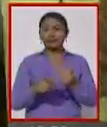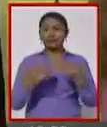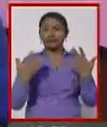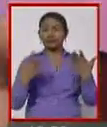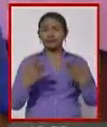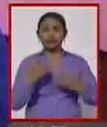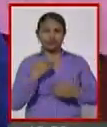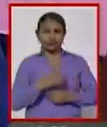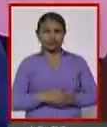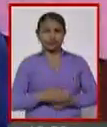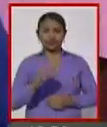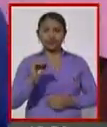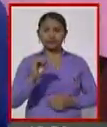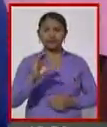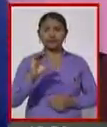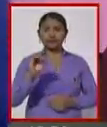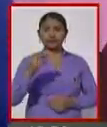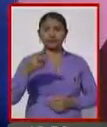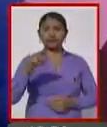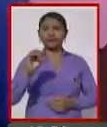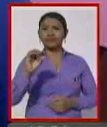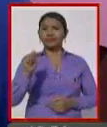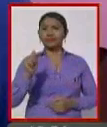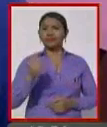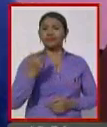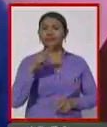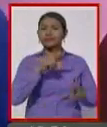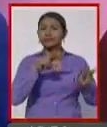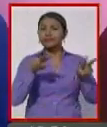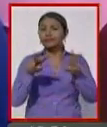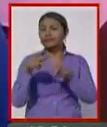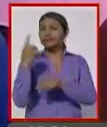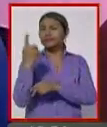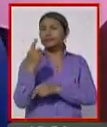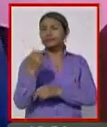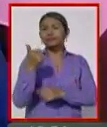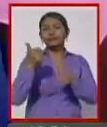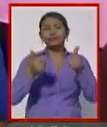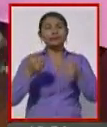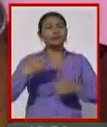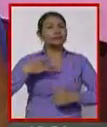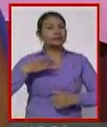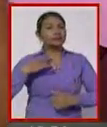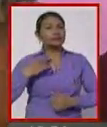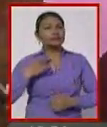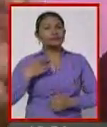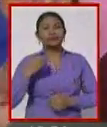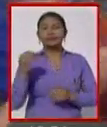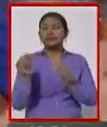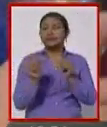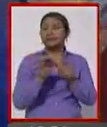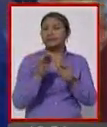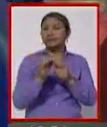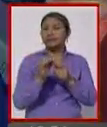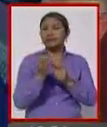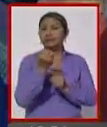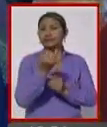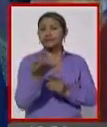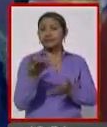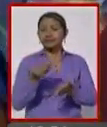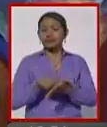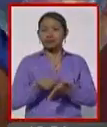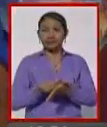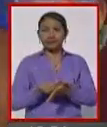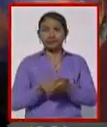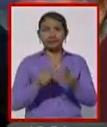cual ese tal Ochoa, él vela solamente su interés personal o tal vez apegándose por intereses